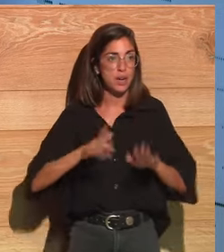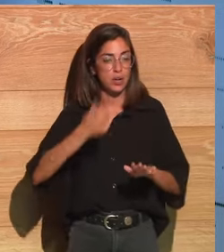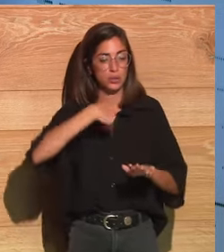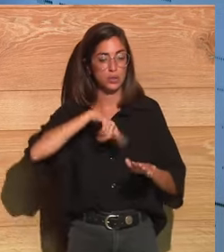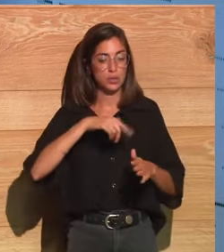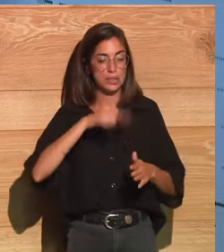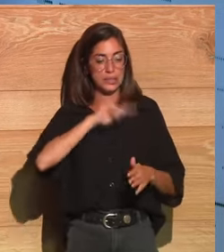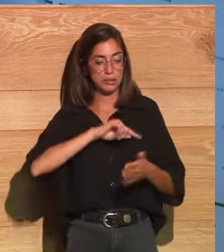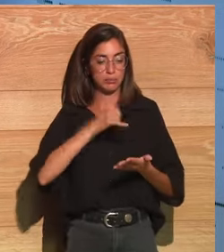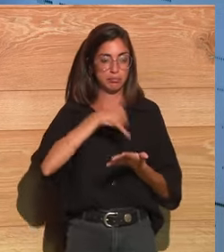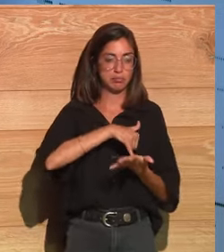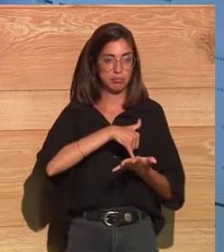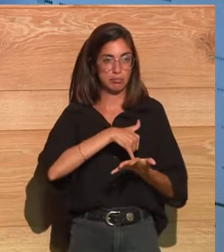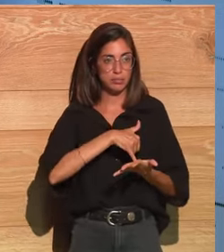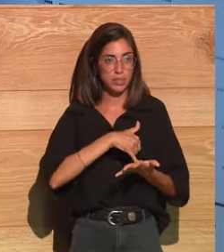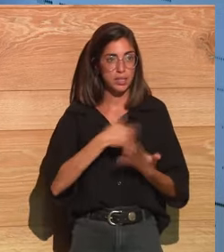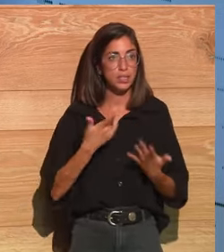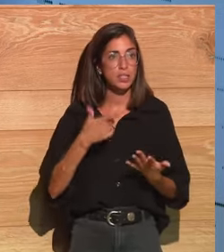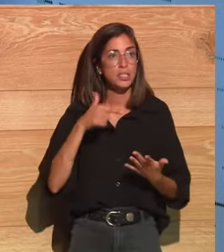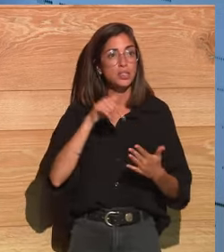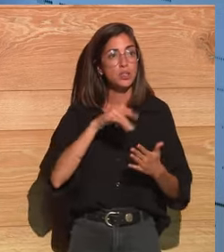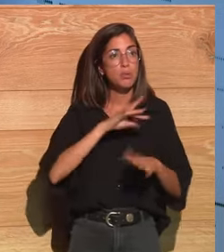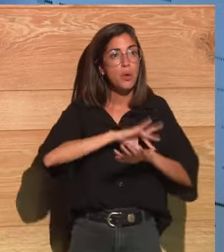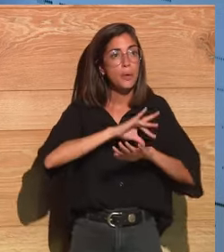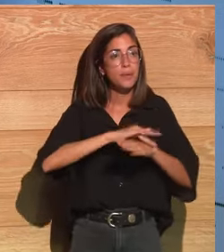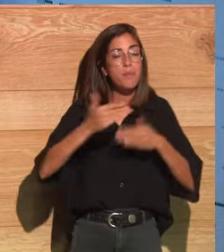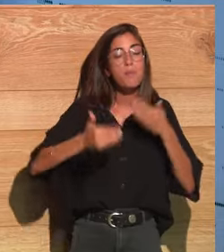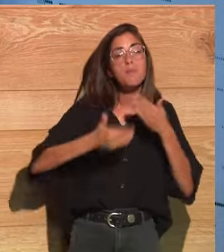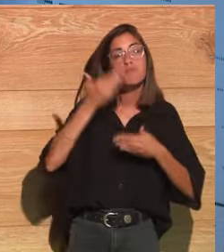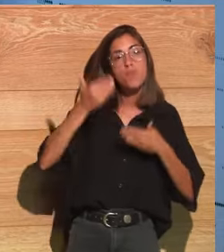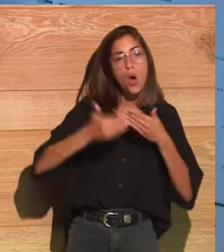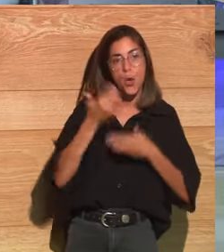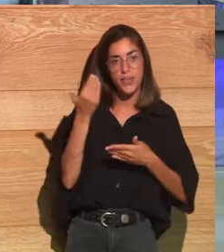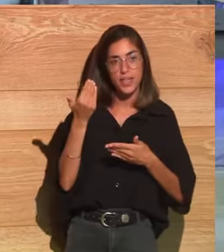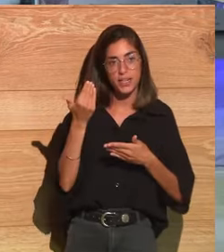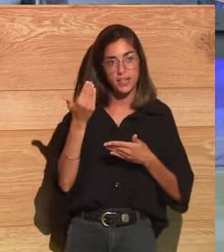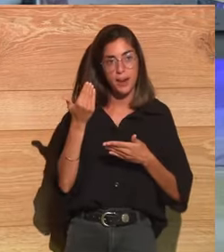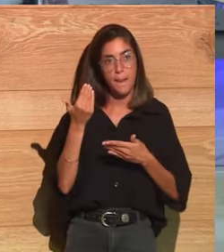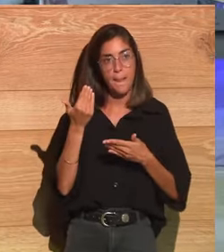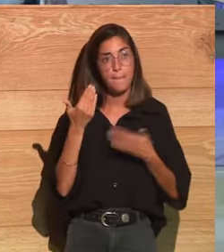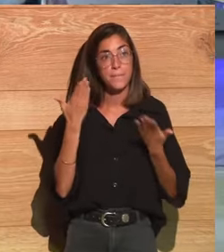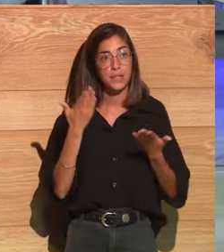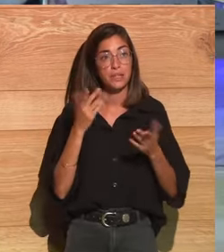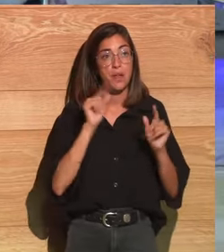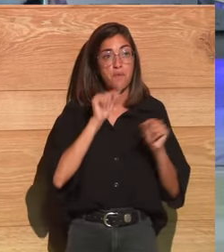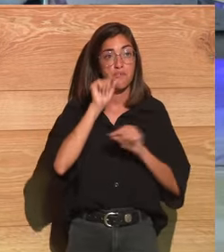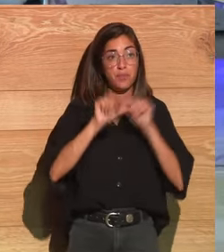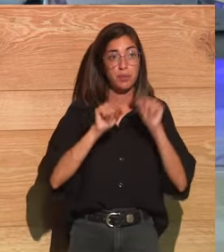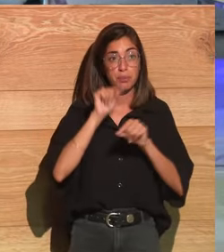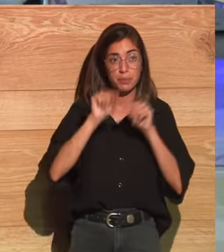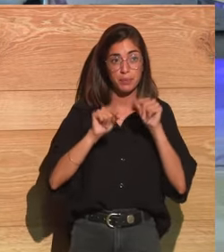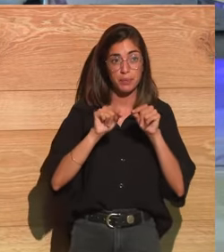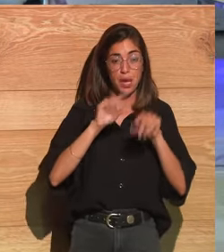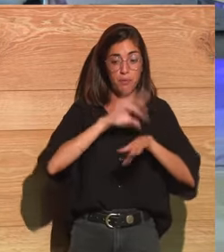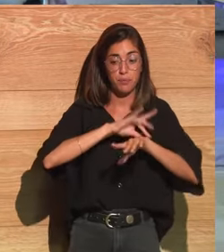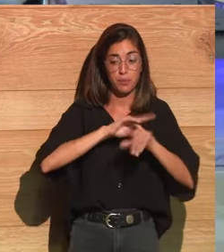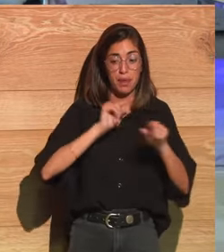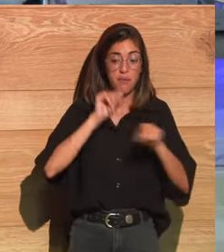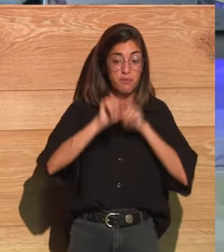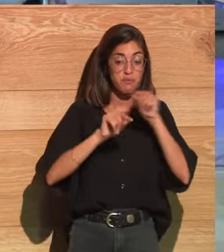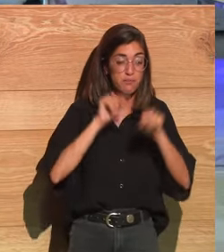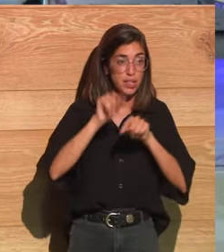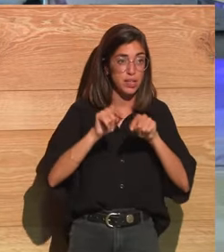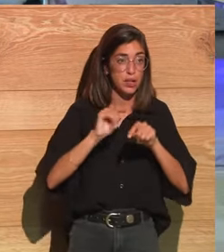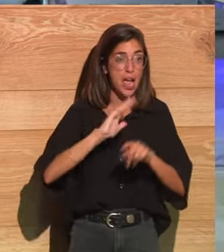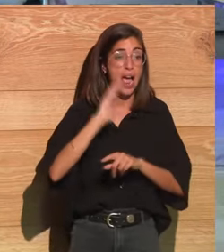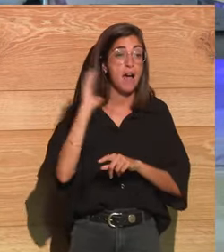Este es un tipo de patología que podemos llamar moderna. Uh-huh. Es decir, estas enfermedades infecciosas y que afectan de una manera